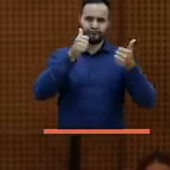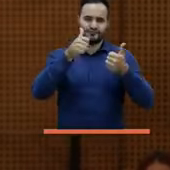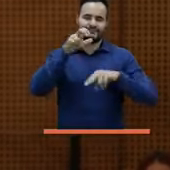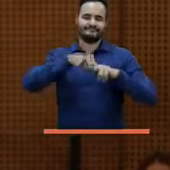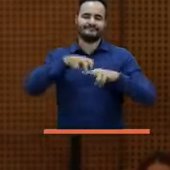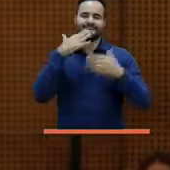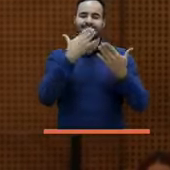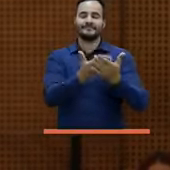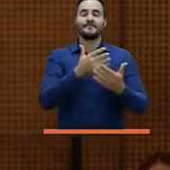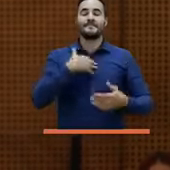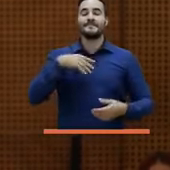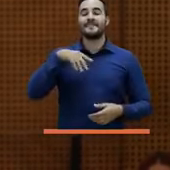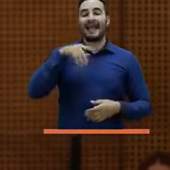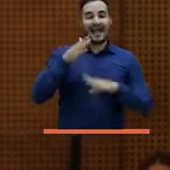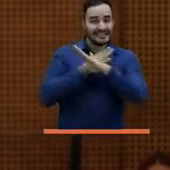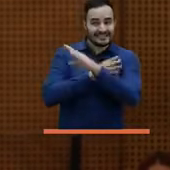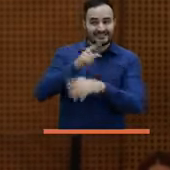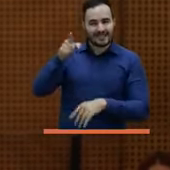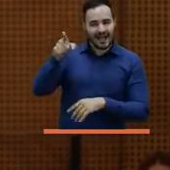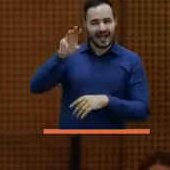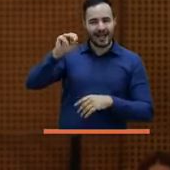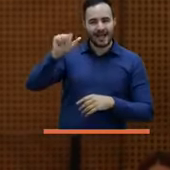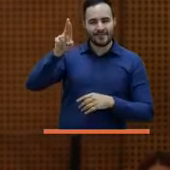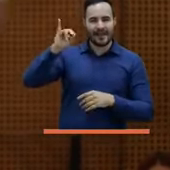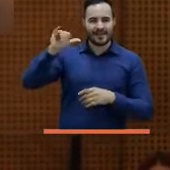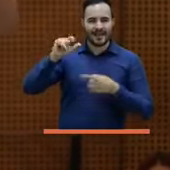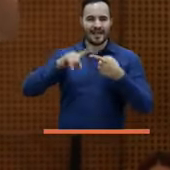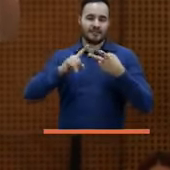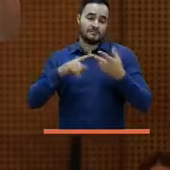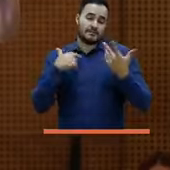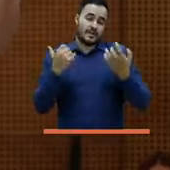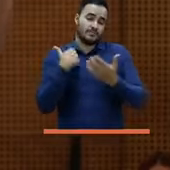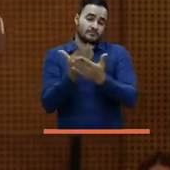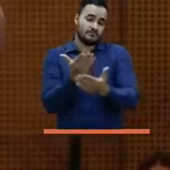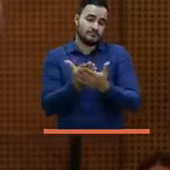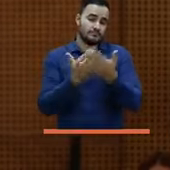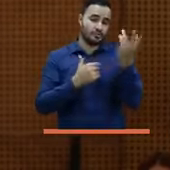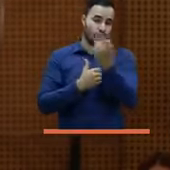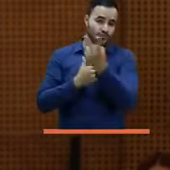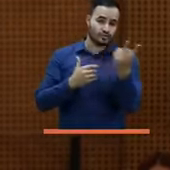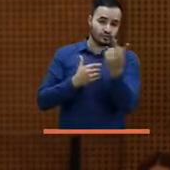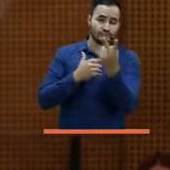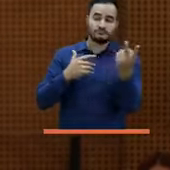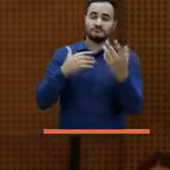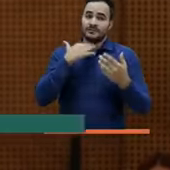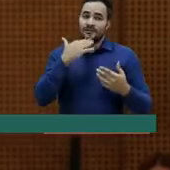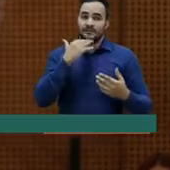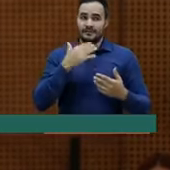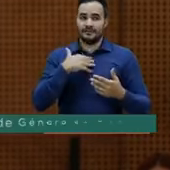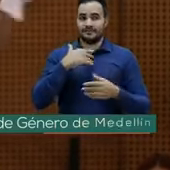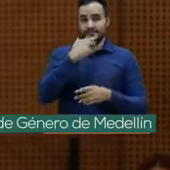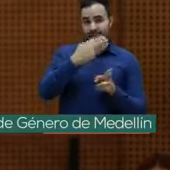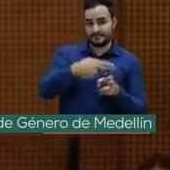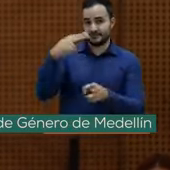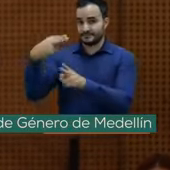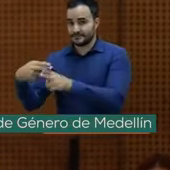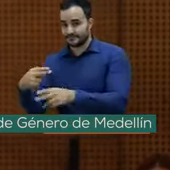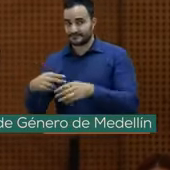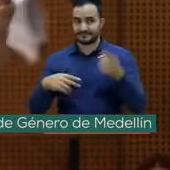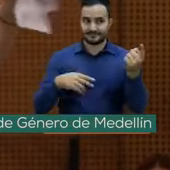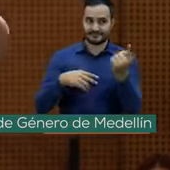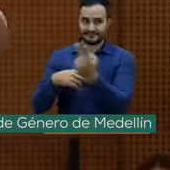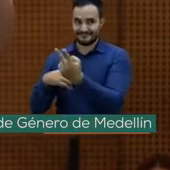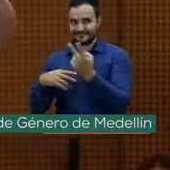eso que tú pon en marjah y que ahí es donde quiero invitar a jenny y angélica no crean que por alguna razón las estoy nombrando a las dos seguidas